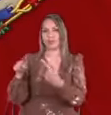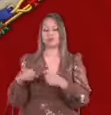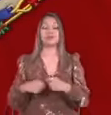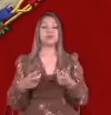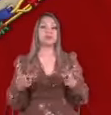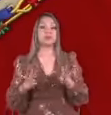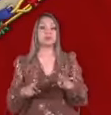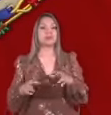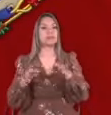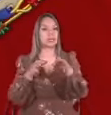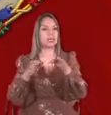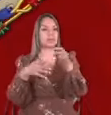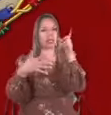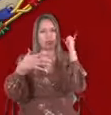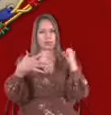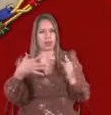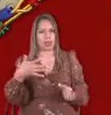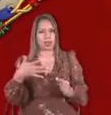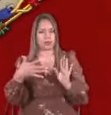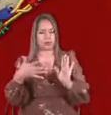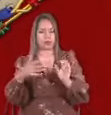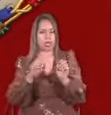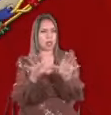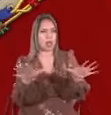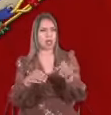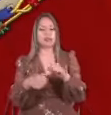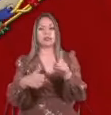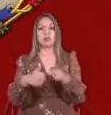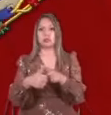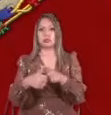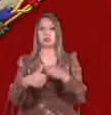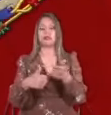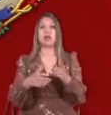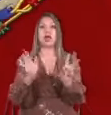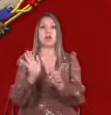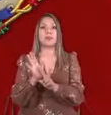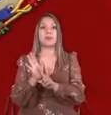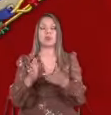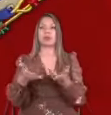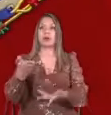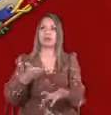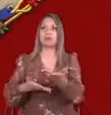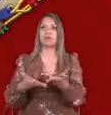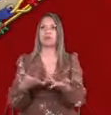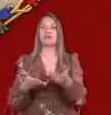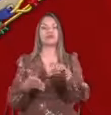de los aspectos centrales de cada eje. En cuanto a hábitat, seguridad y convivencia ciudadana, es